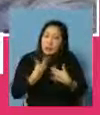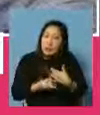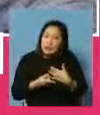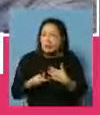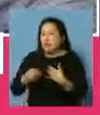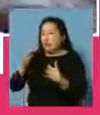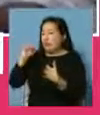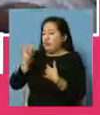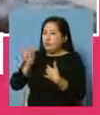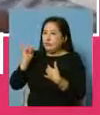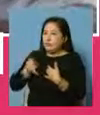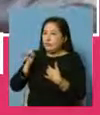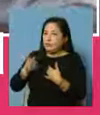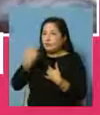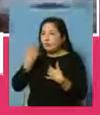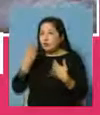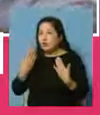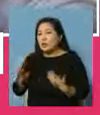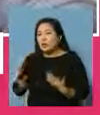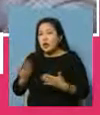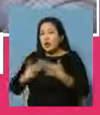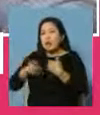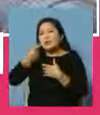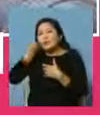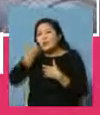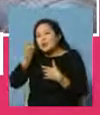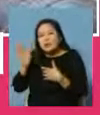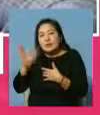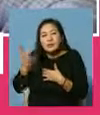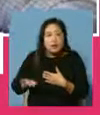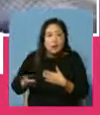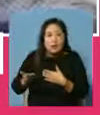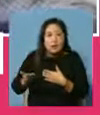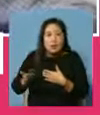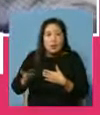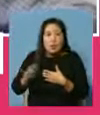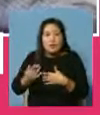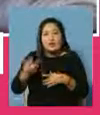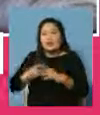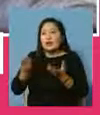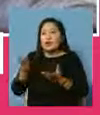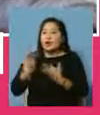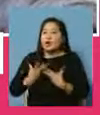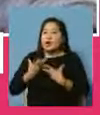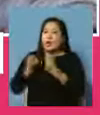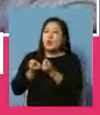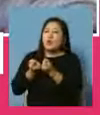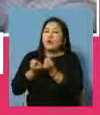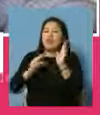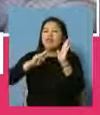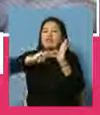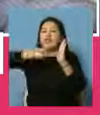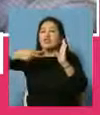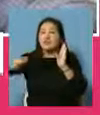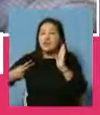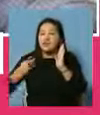sin duda. Eso quizás es lo más interesante de todo esto. Se ha adquirido ahora una tecnología